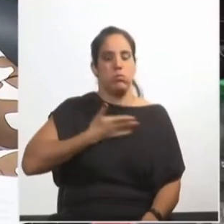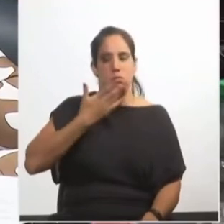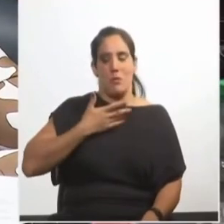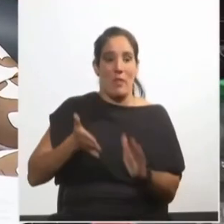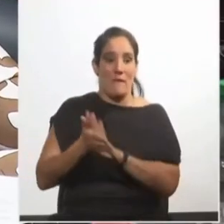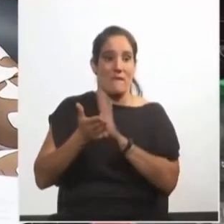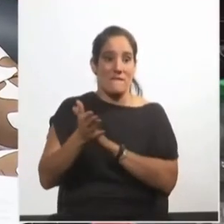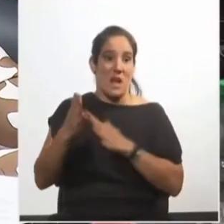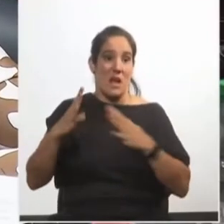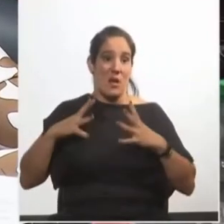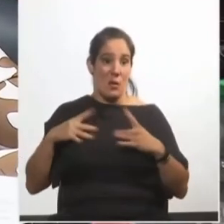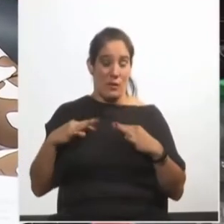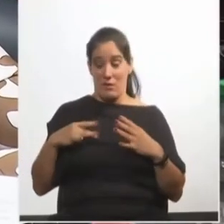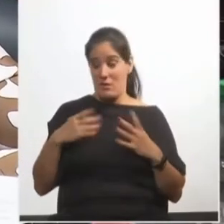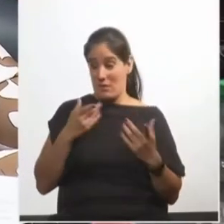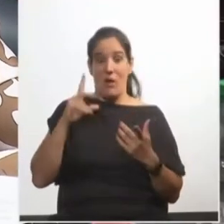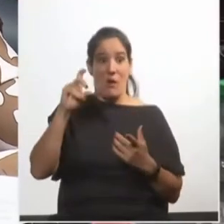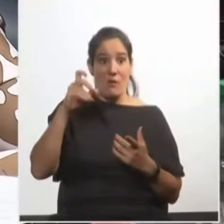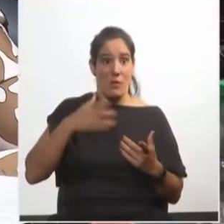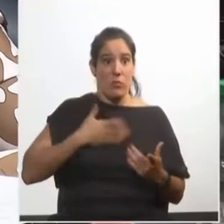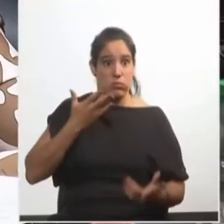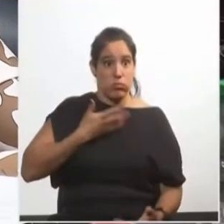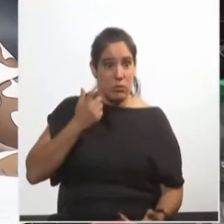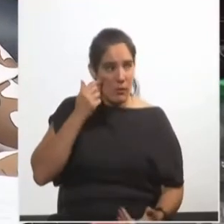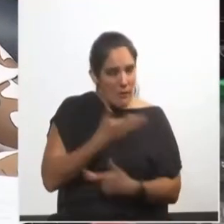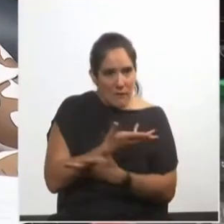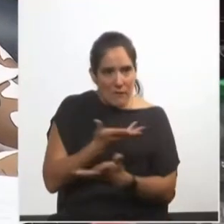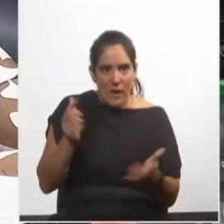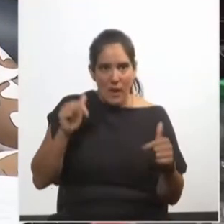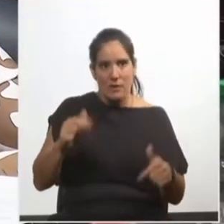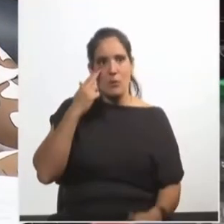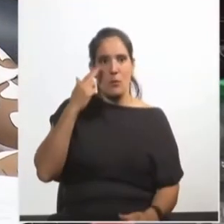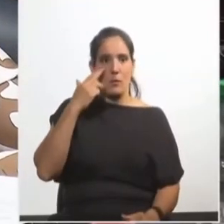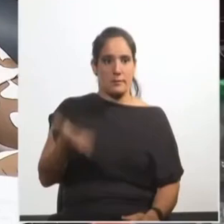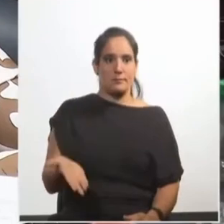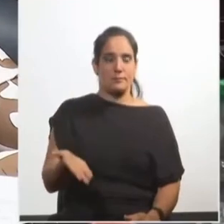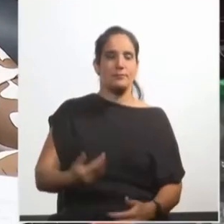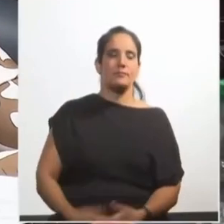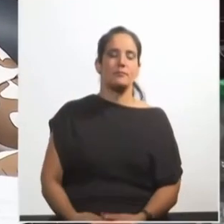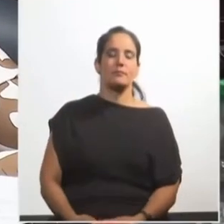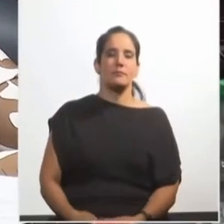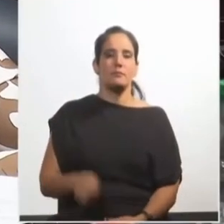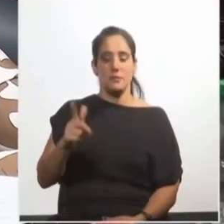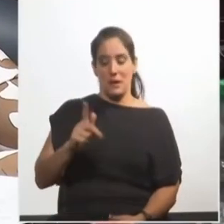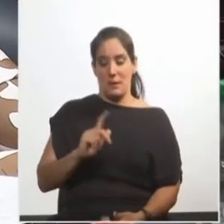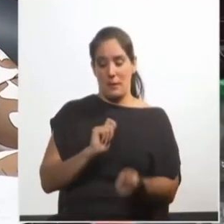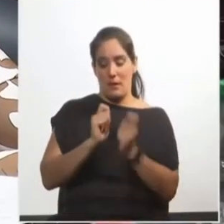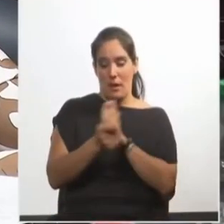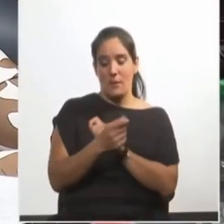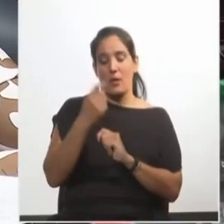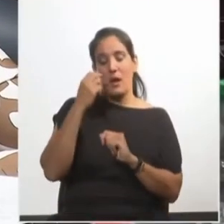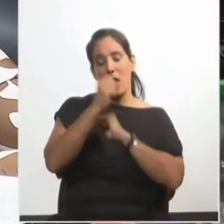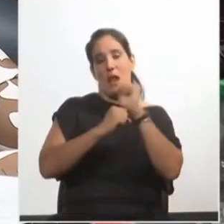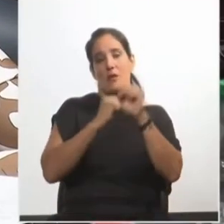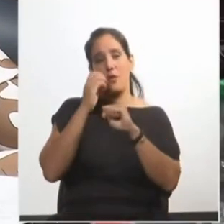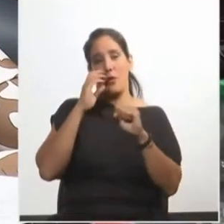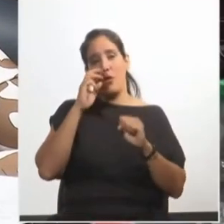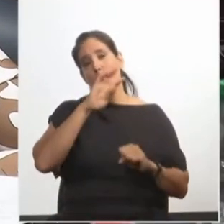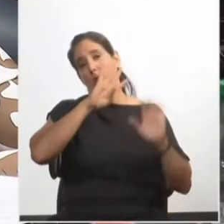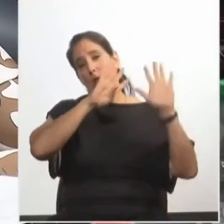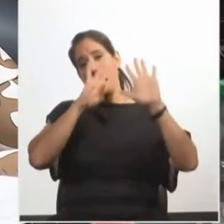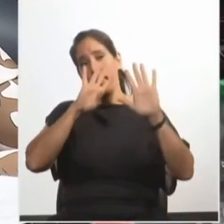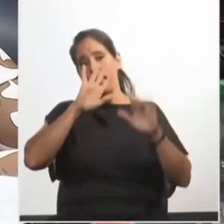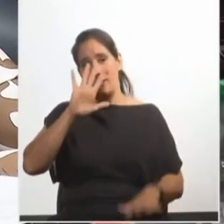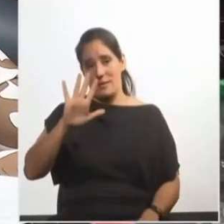su retiro y se visibilice este perjuicio. La reforma del 95 dio lugar